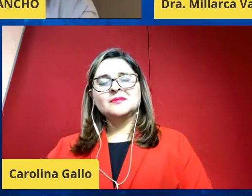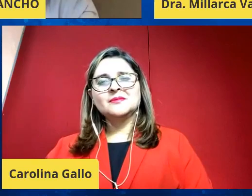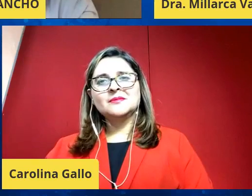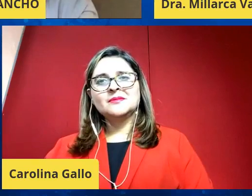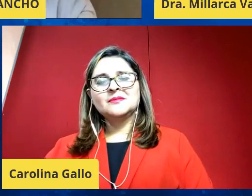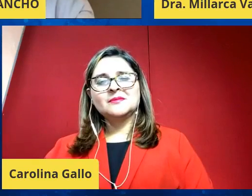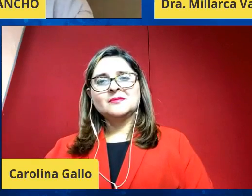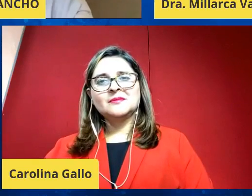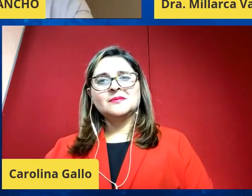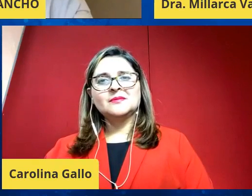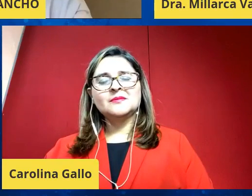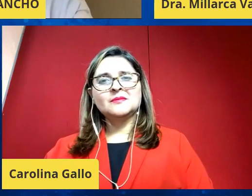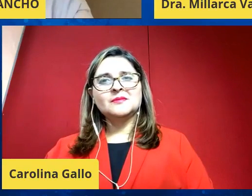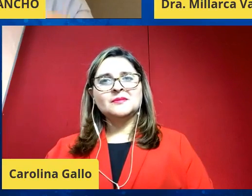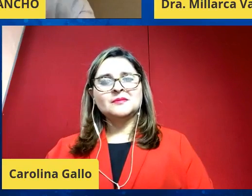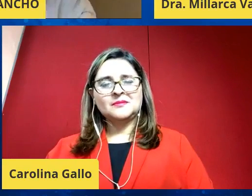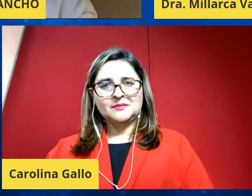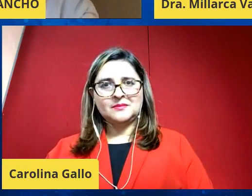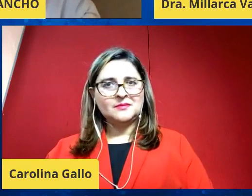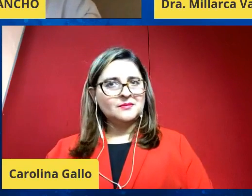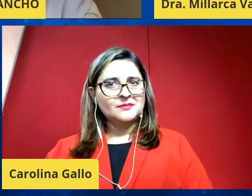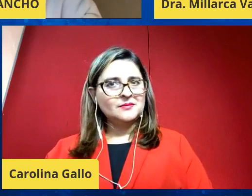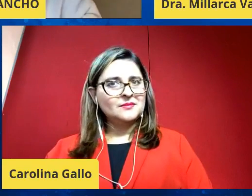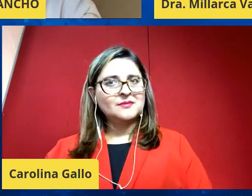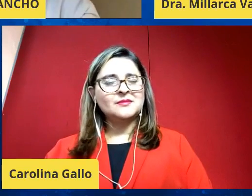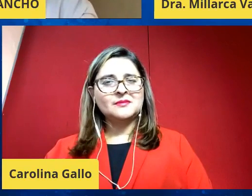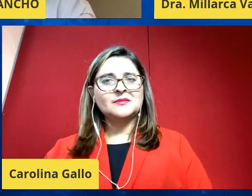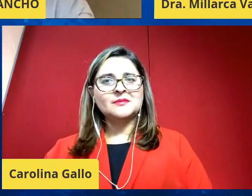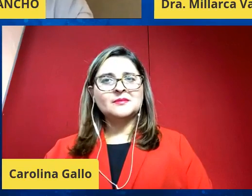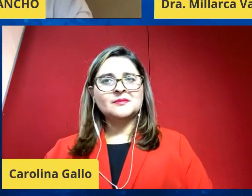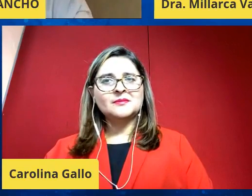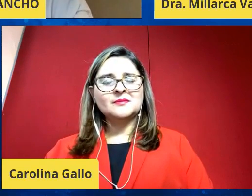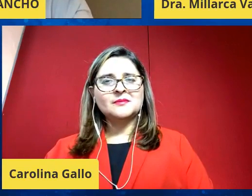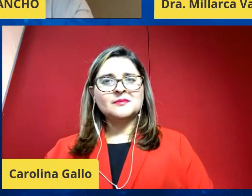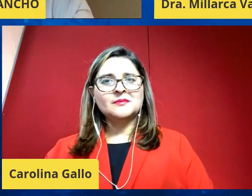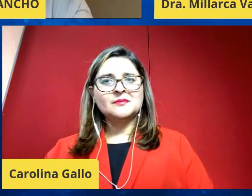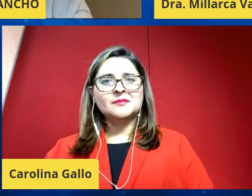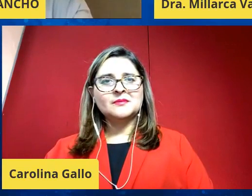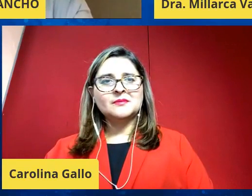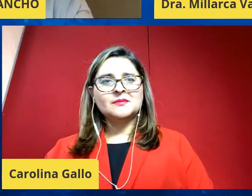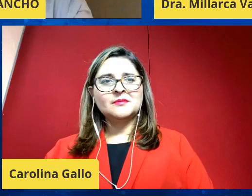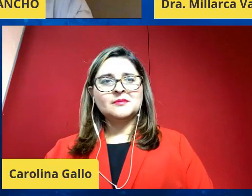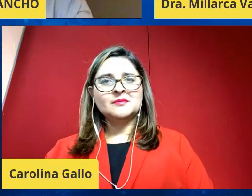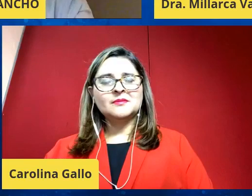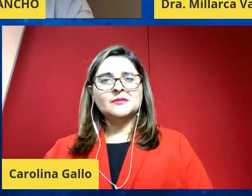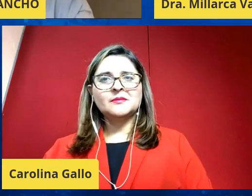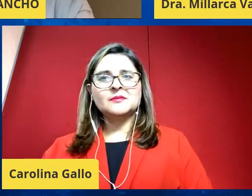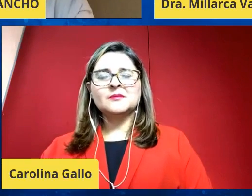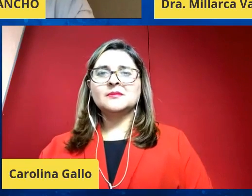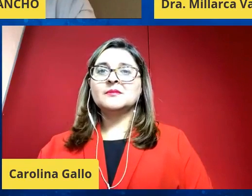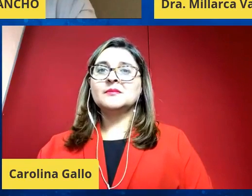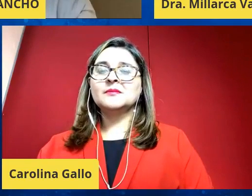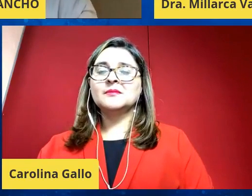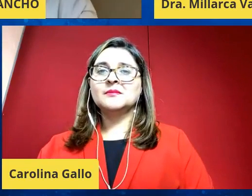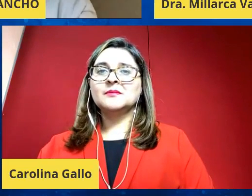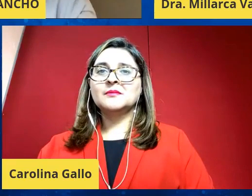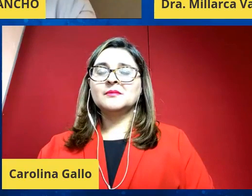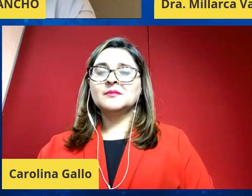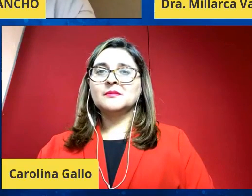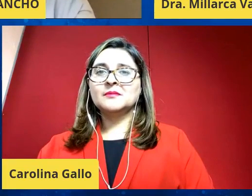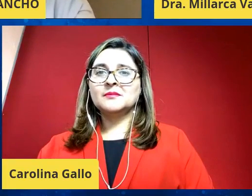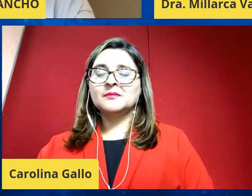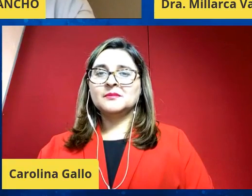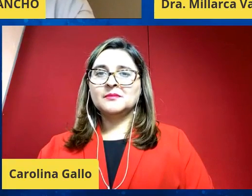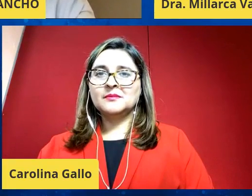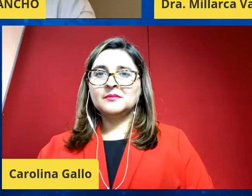sé, en Calama y ve en la noche caer una piedra, si uno tuviera algún dato, uno puede salir a